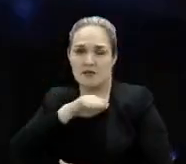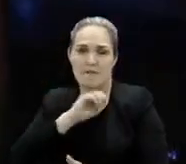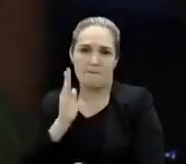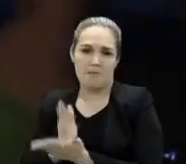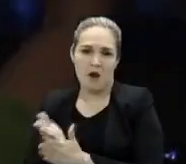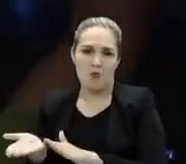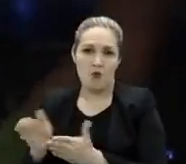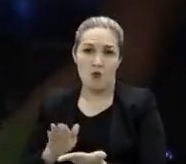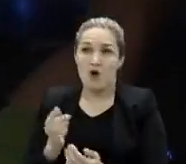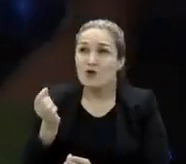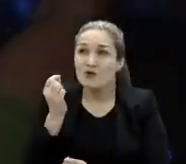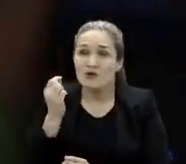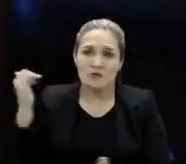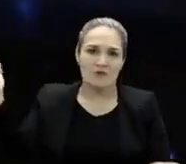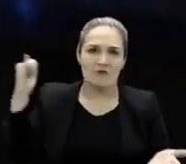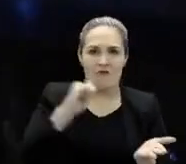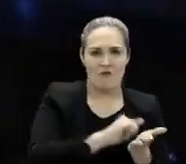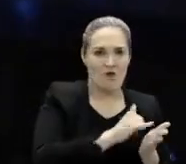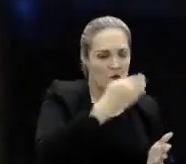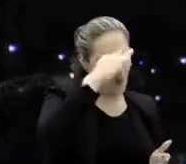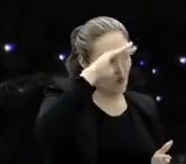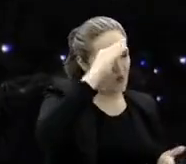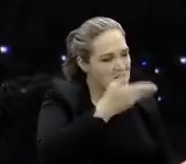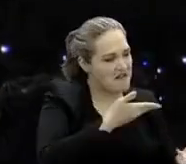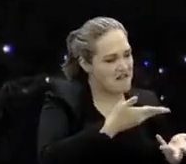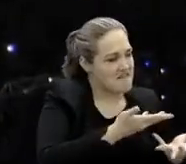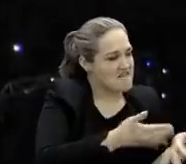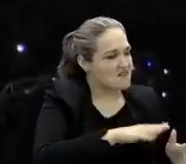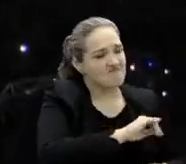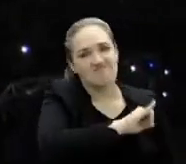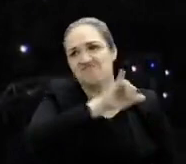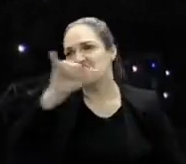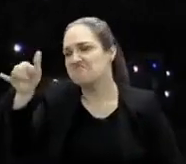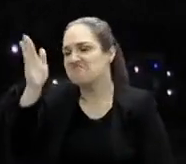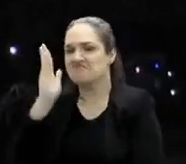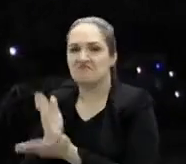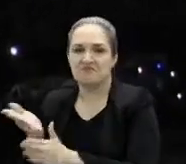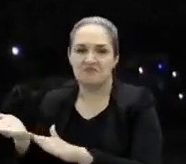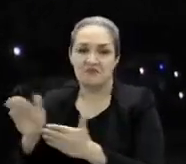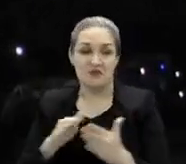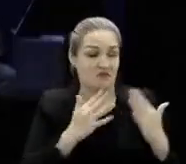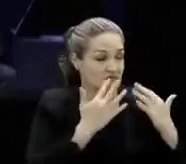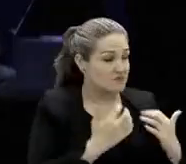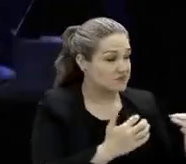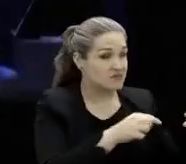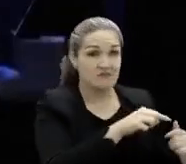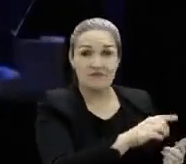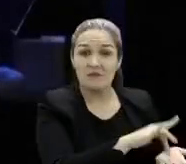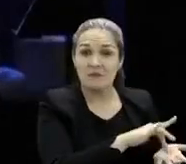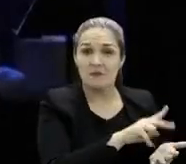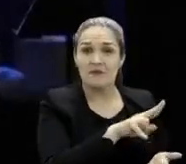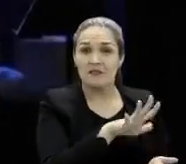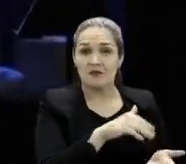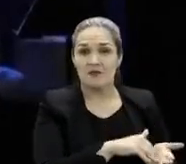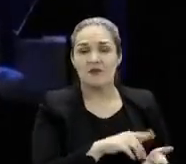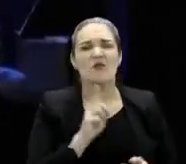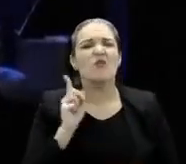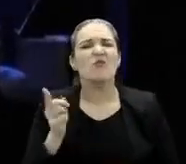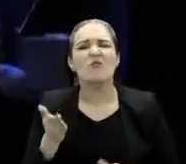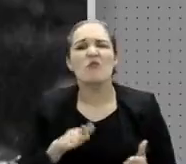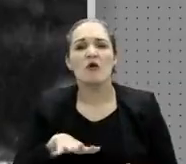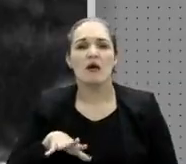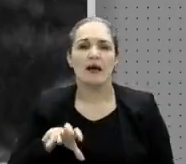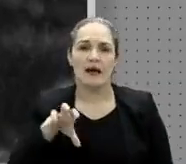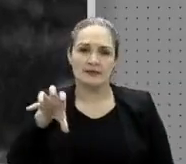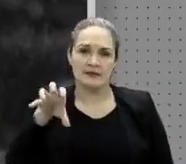última visita a Cuba en una declaración de amor y despedida que contó con 25.000 asistentes. Un cáncer le arrebató la